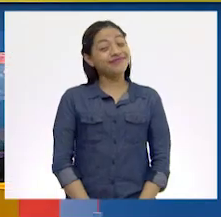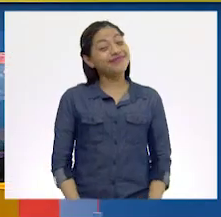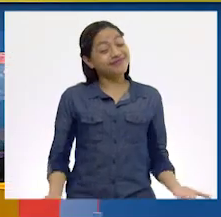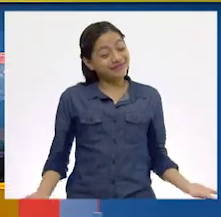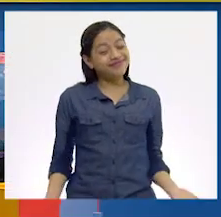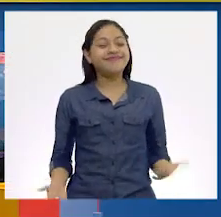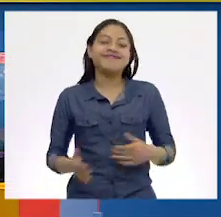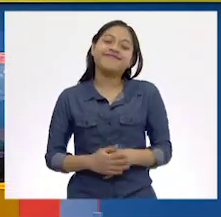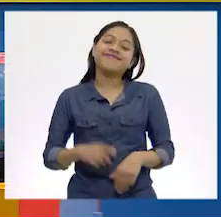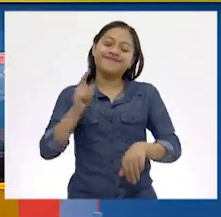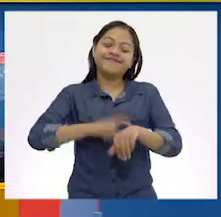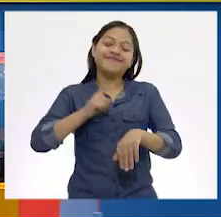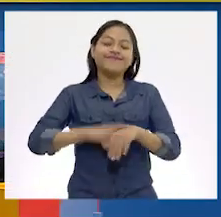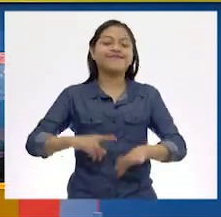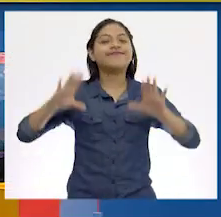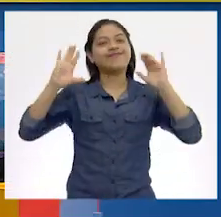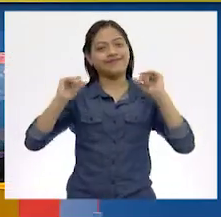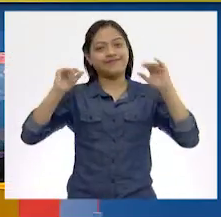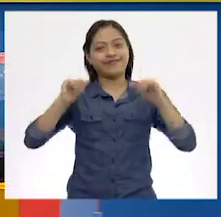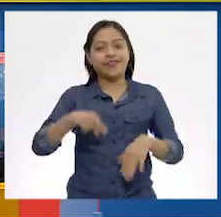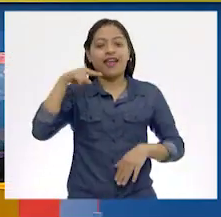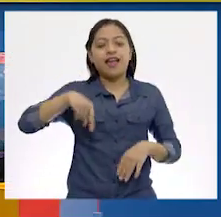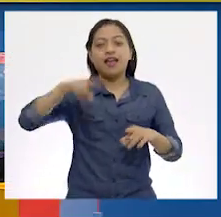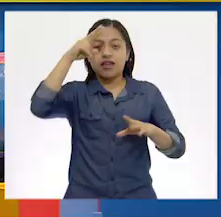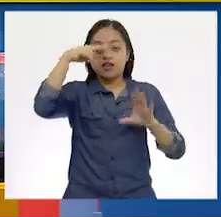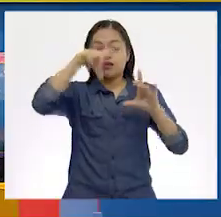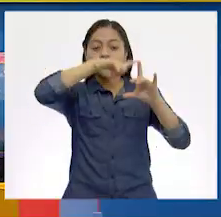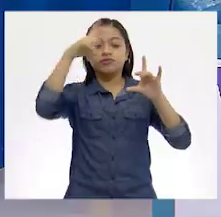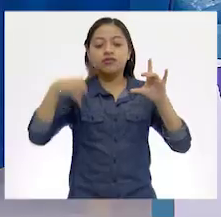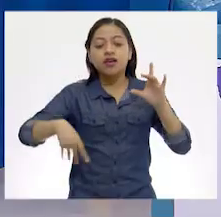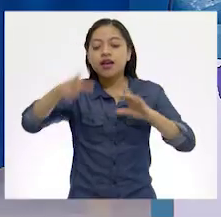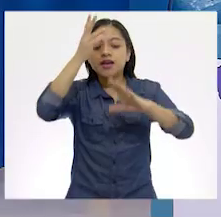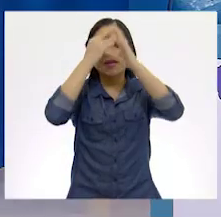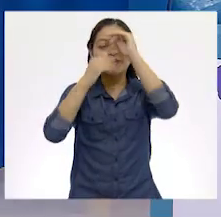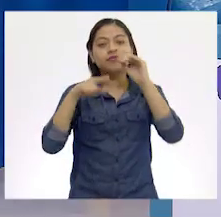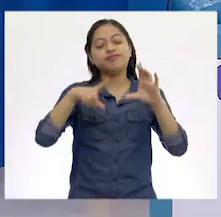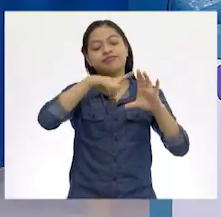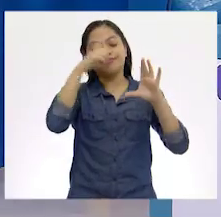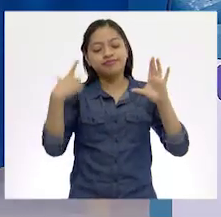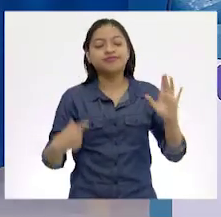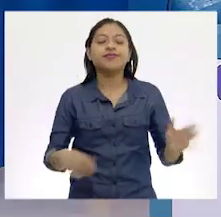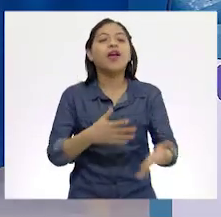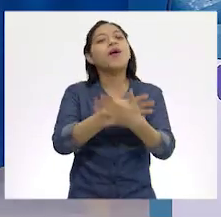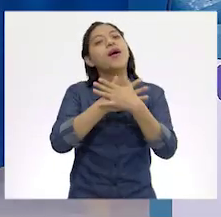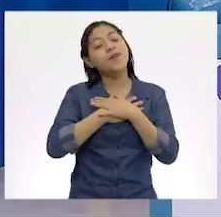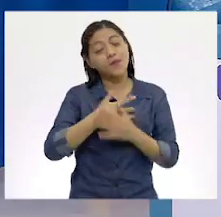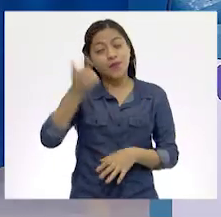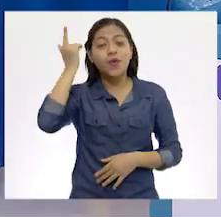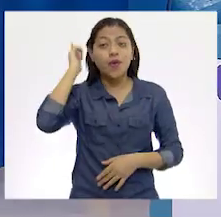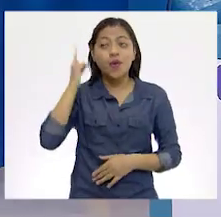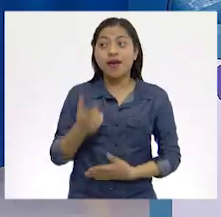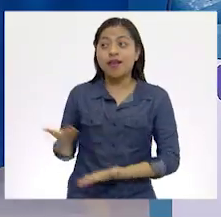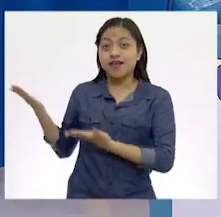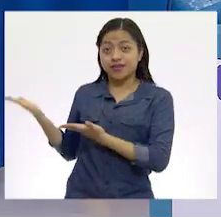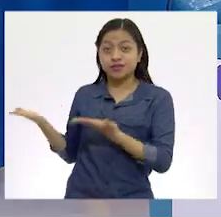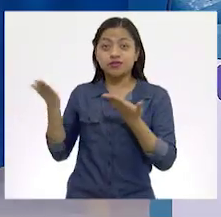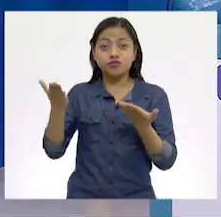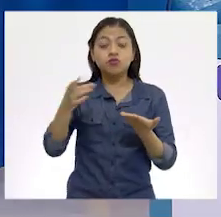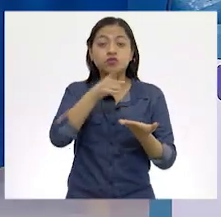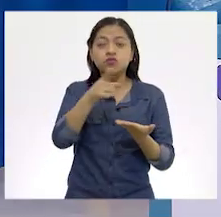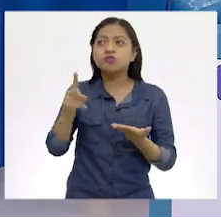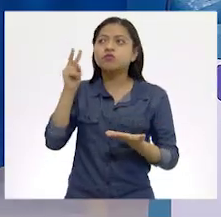Es hora de despedirnos de Aprendiendo a Amar a México. Esperamos que estos testimonios les